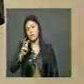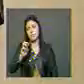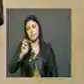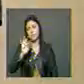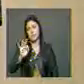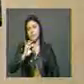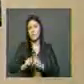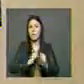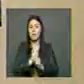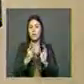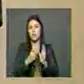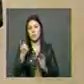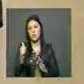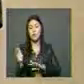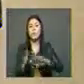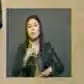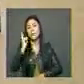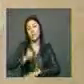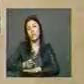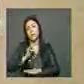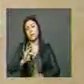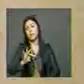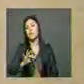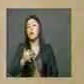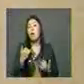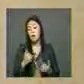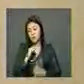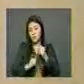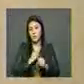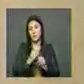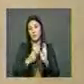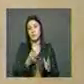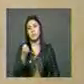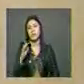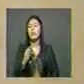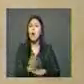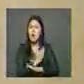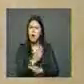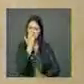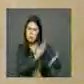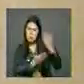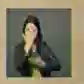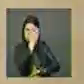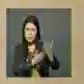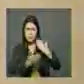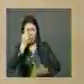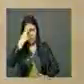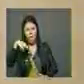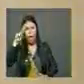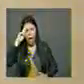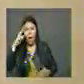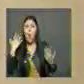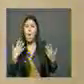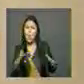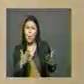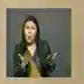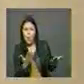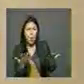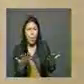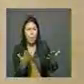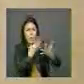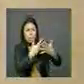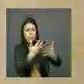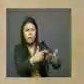o sentencia T293 del 13, han hecho una interpretación bastante amplia de las